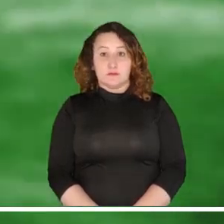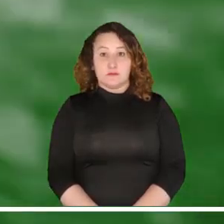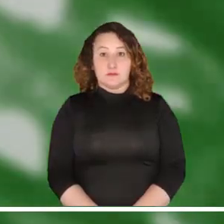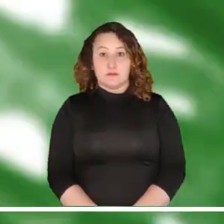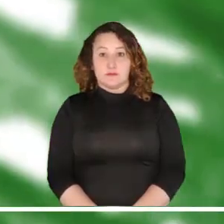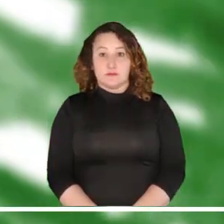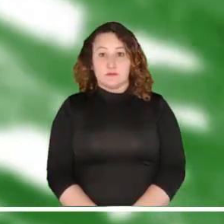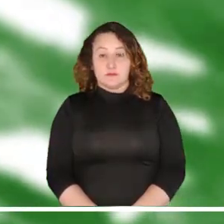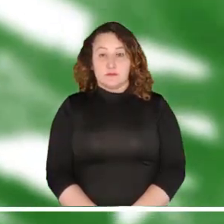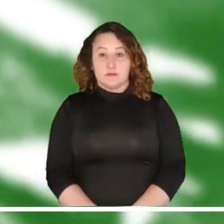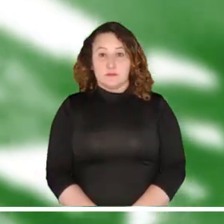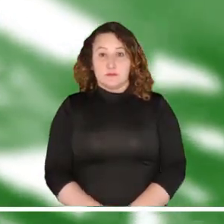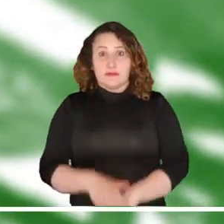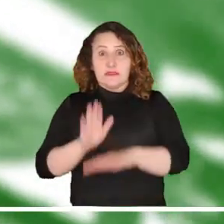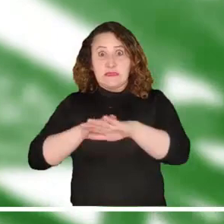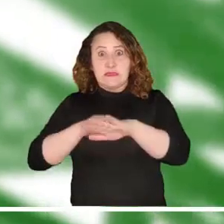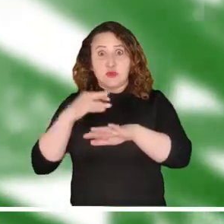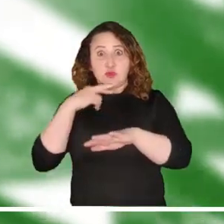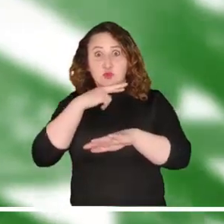inundaciones.